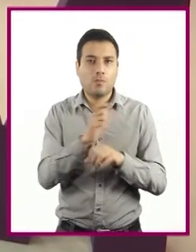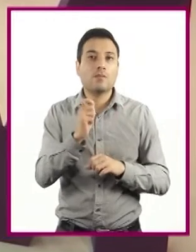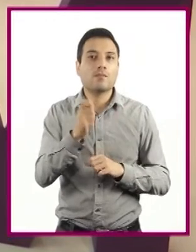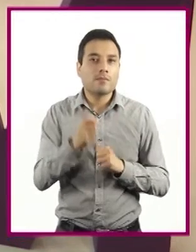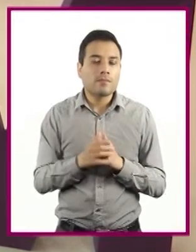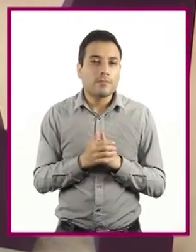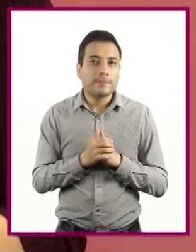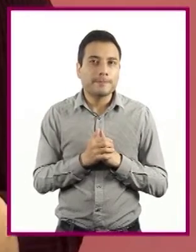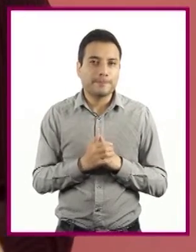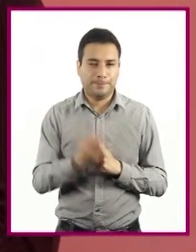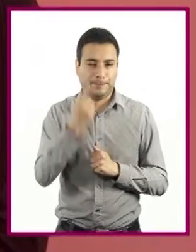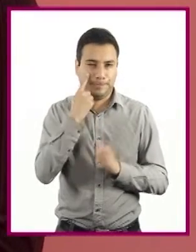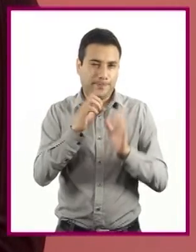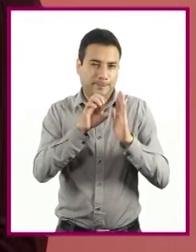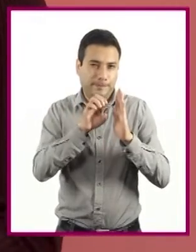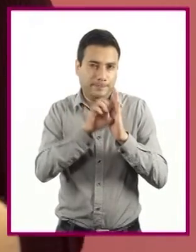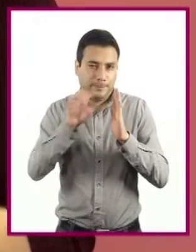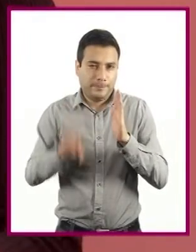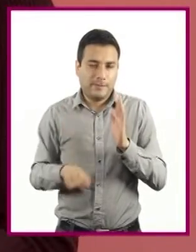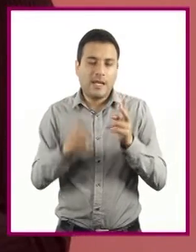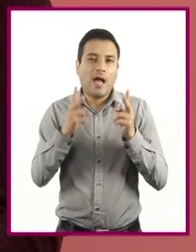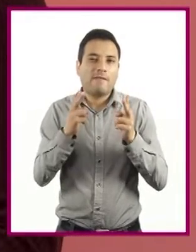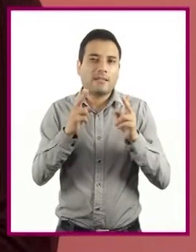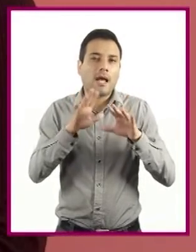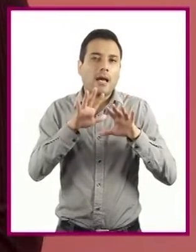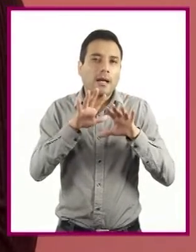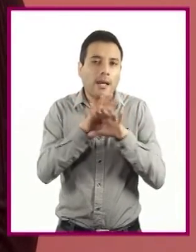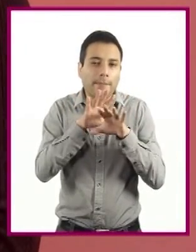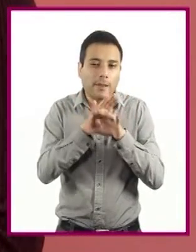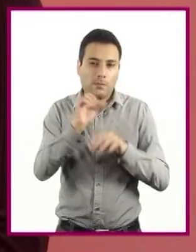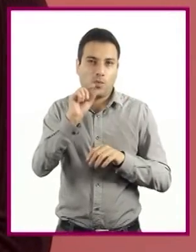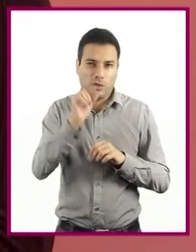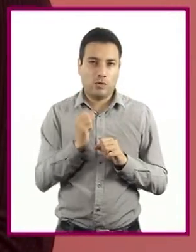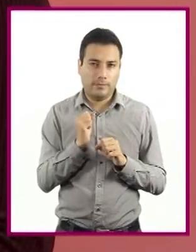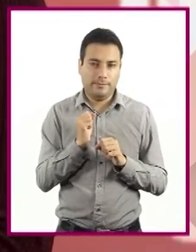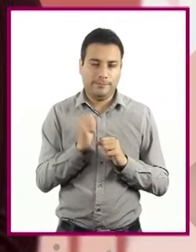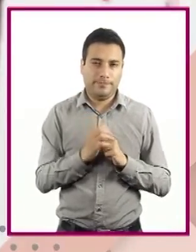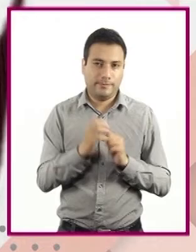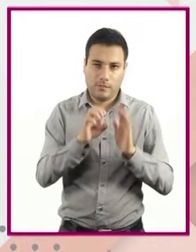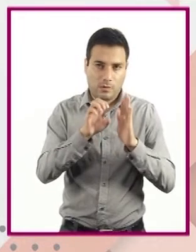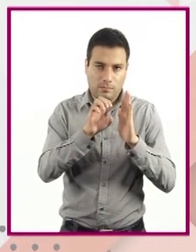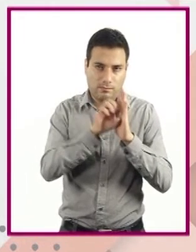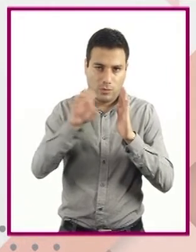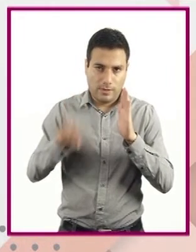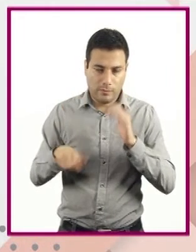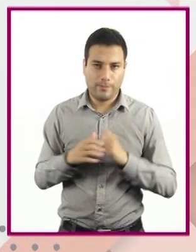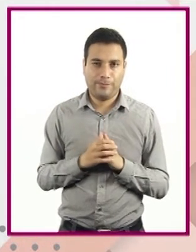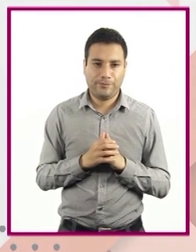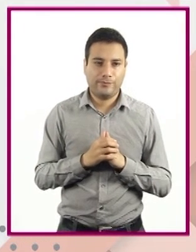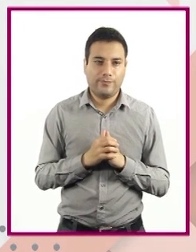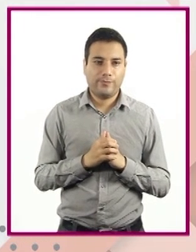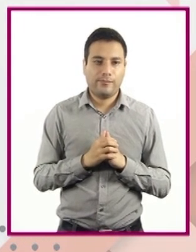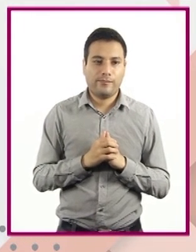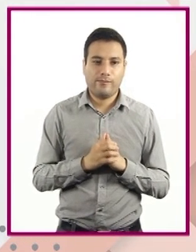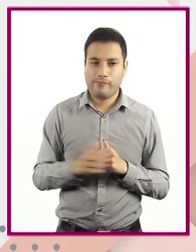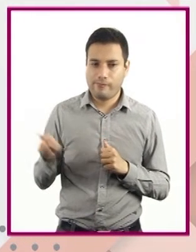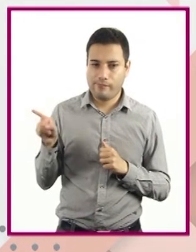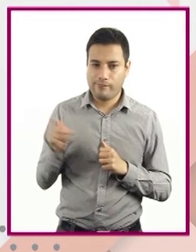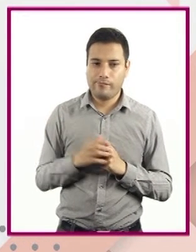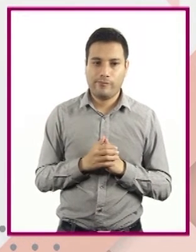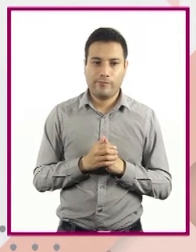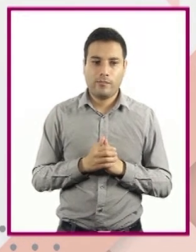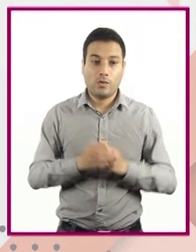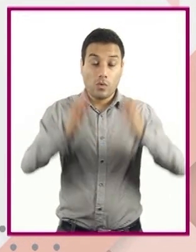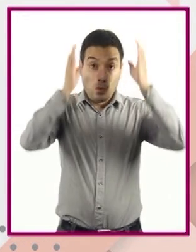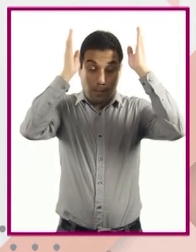ligera reformulación de la frase, conservando los elementos principales. Por ejemplo, el proverbio "Qian liu ji qiong",